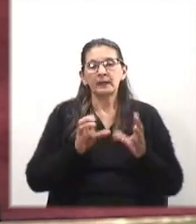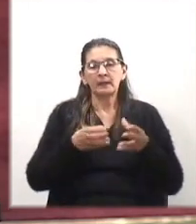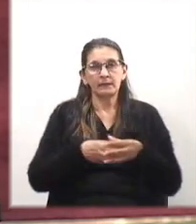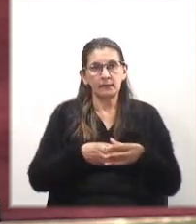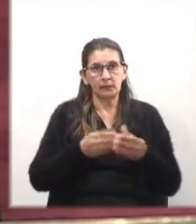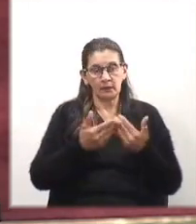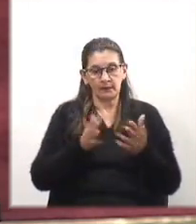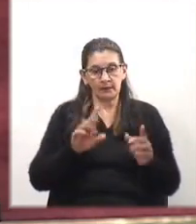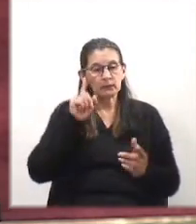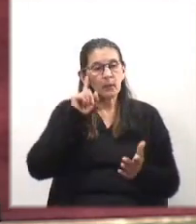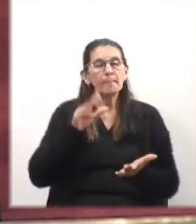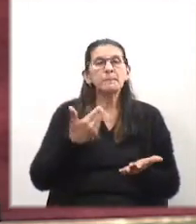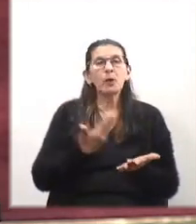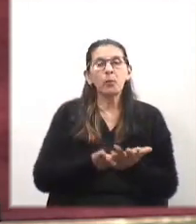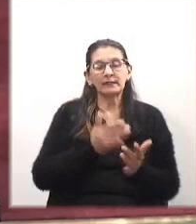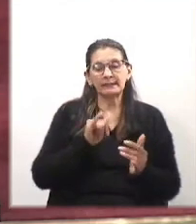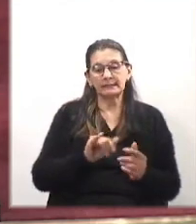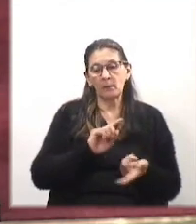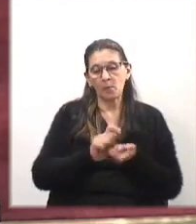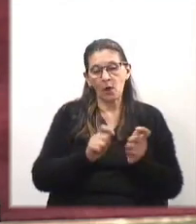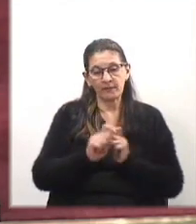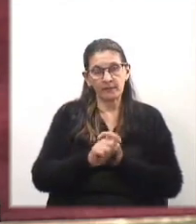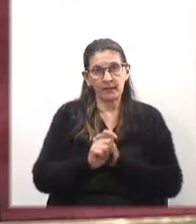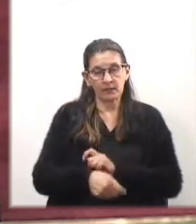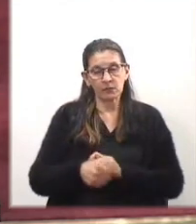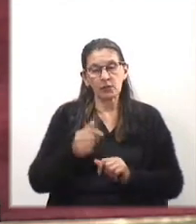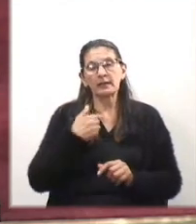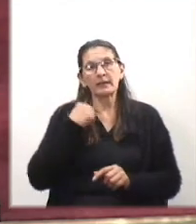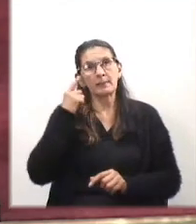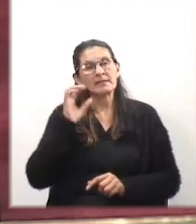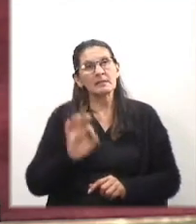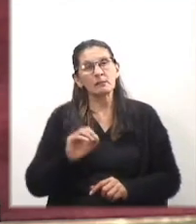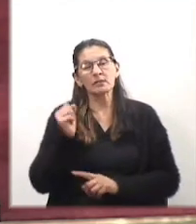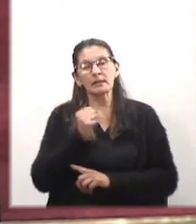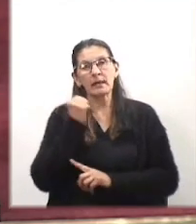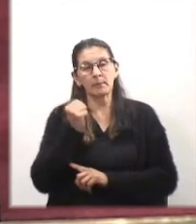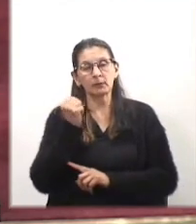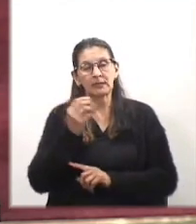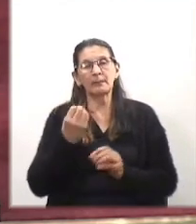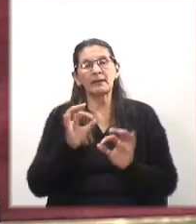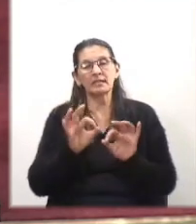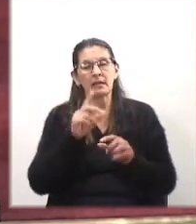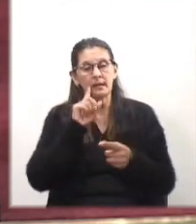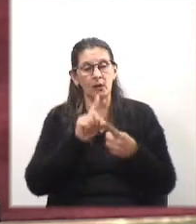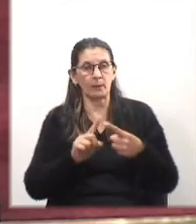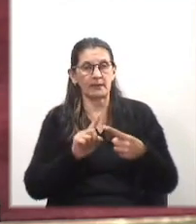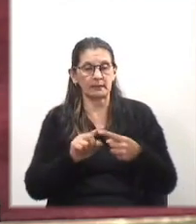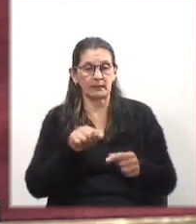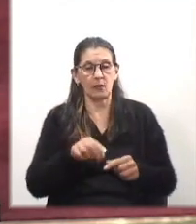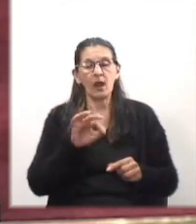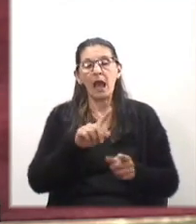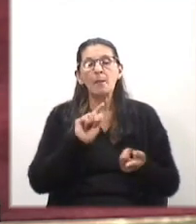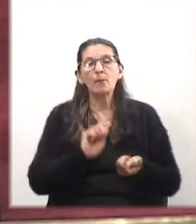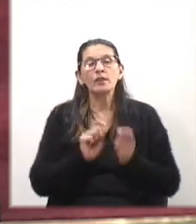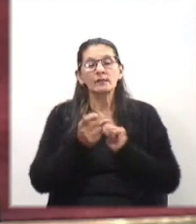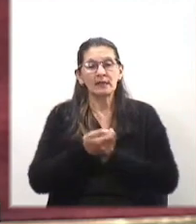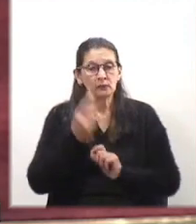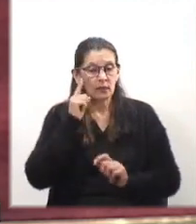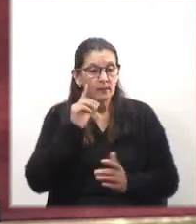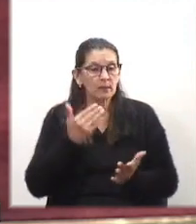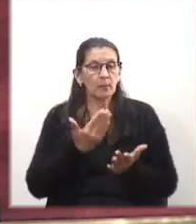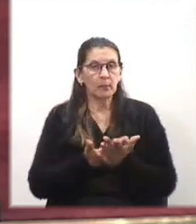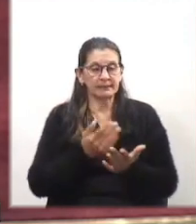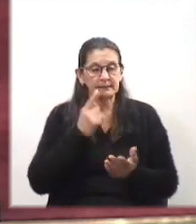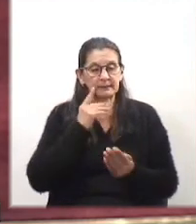serie de propuestas y modificaciones que consideramos de suma importancia para lograr esos objetivos. Las modificaciones propuestas